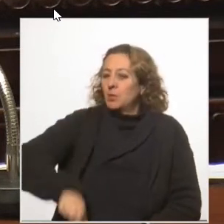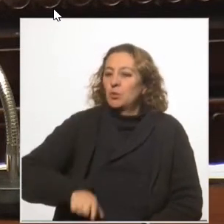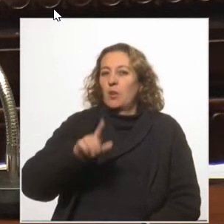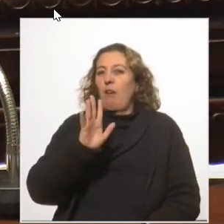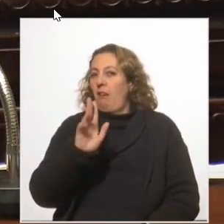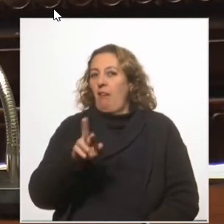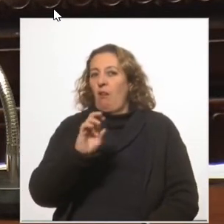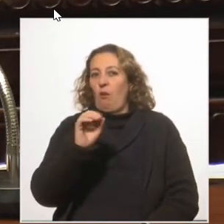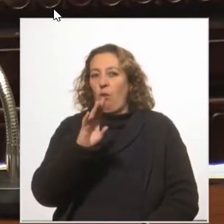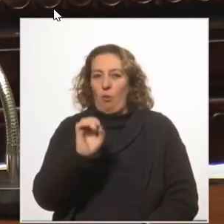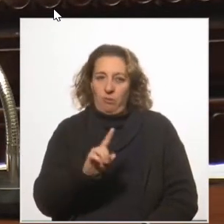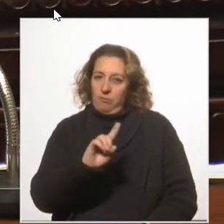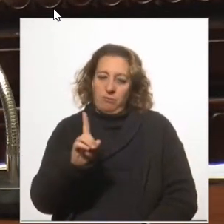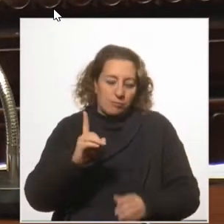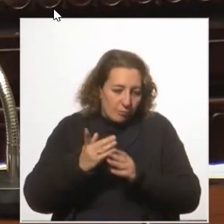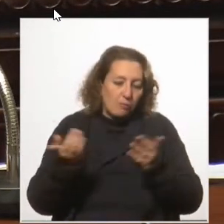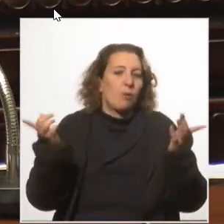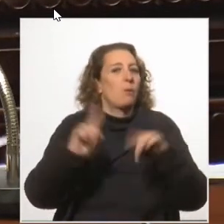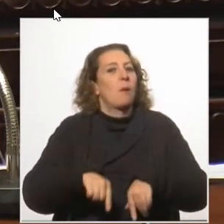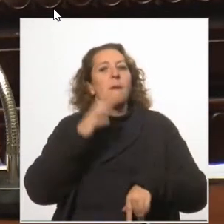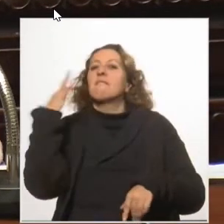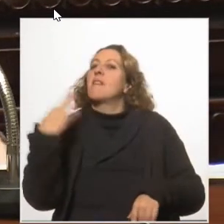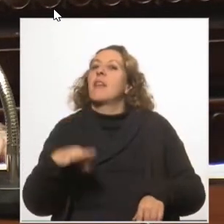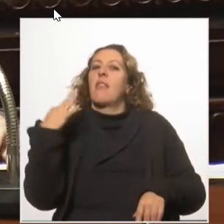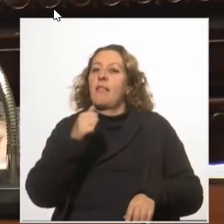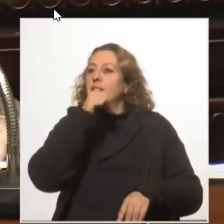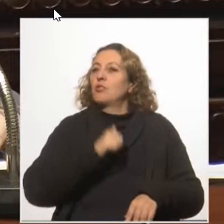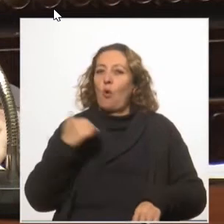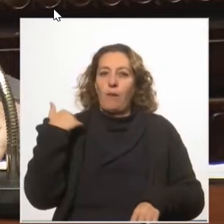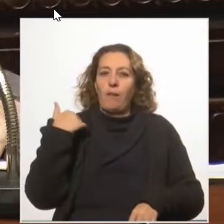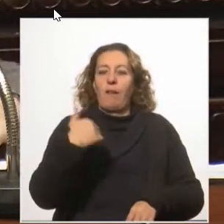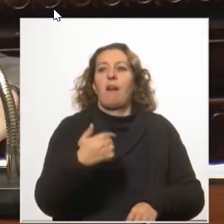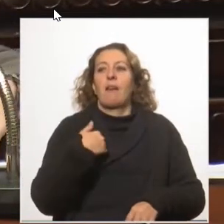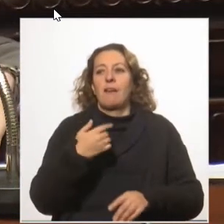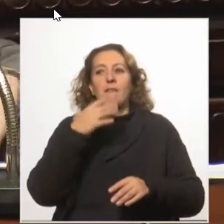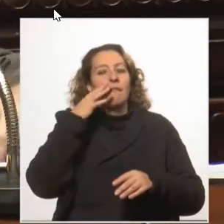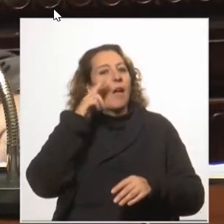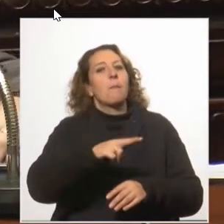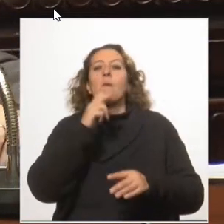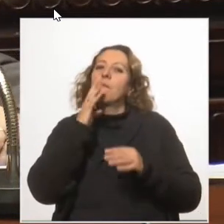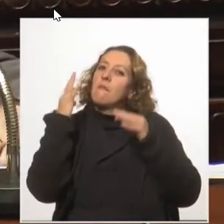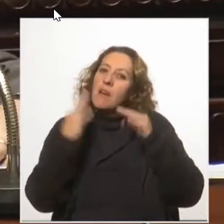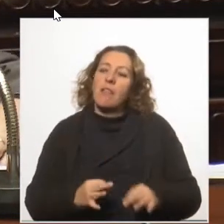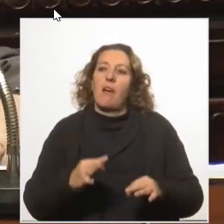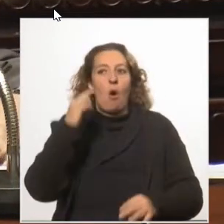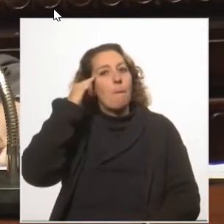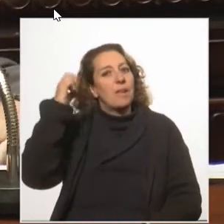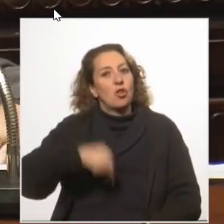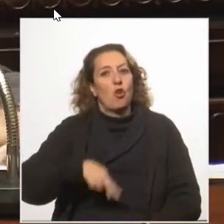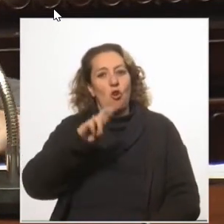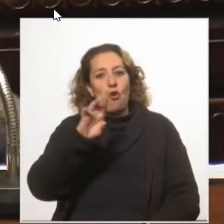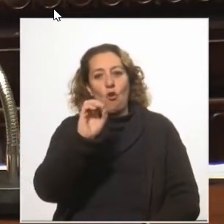Rodó, reivindiquemos la verdad histórica y vayamos a lo que realmente opinó Rodó